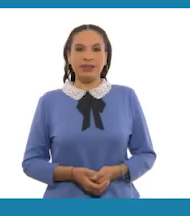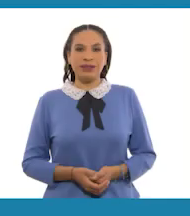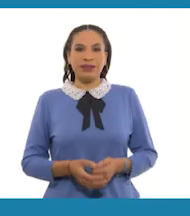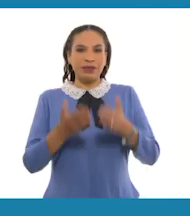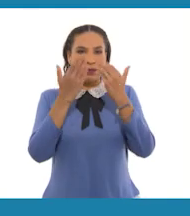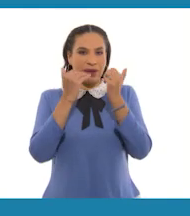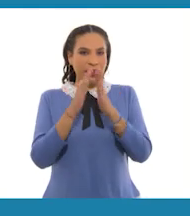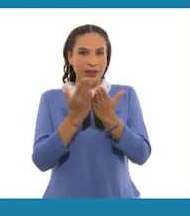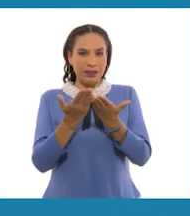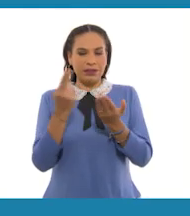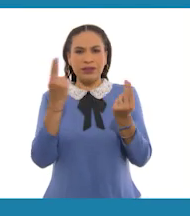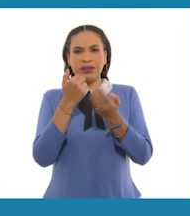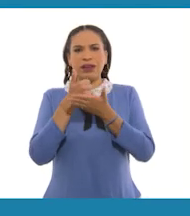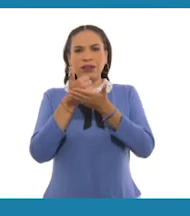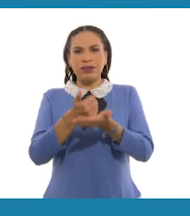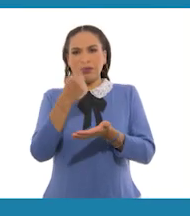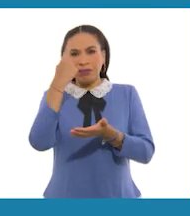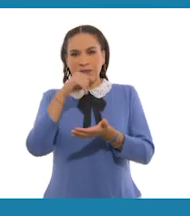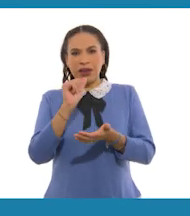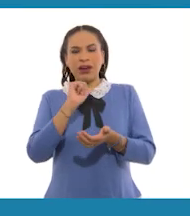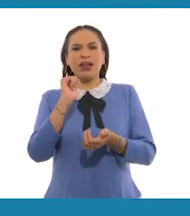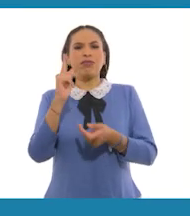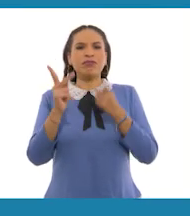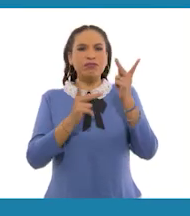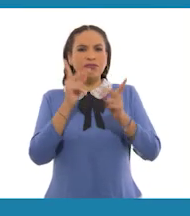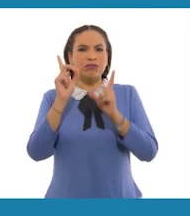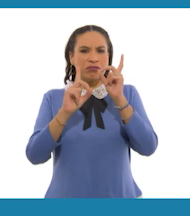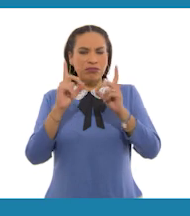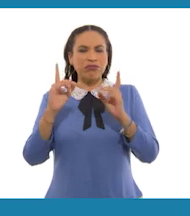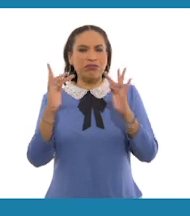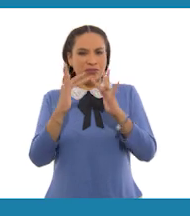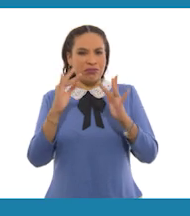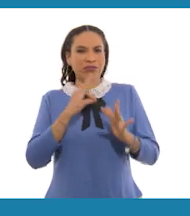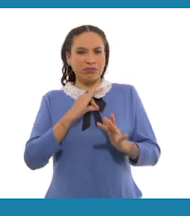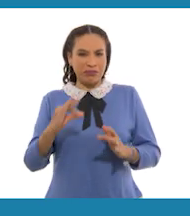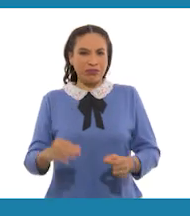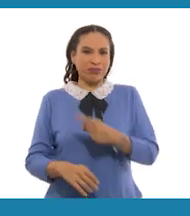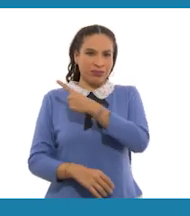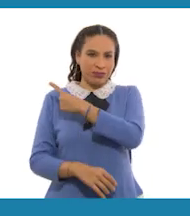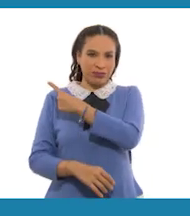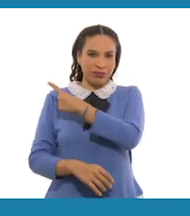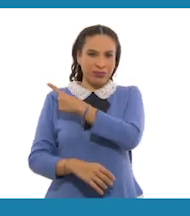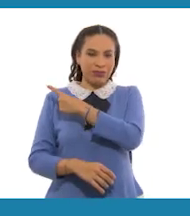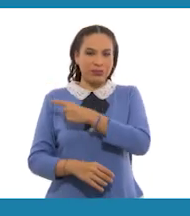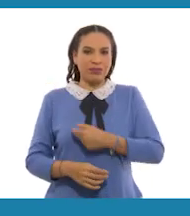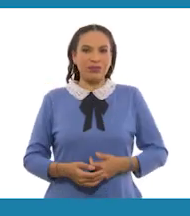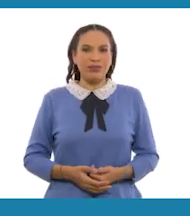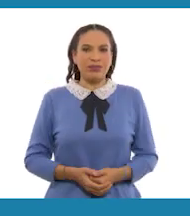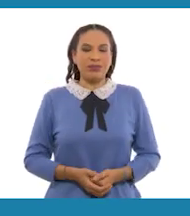Si no tienes el libro de texto o necesitas ayuda para responder las preguntas, contáctanos.